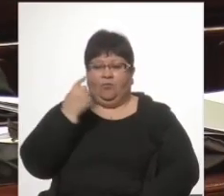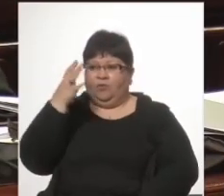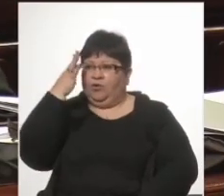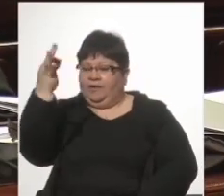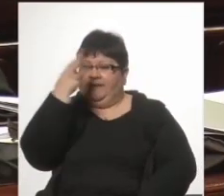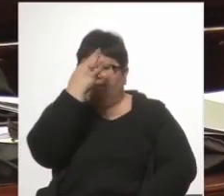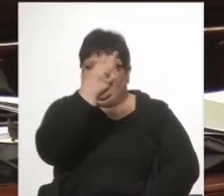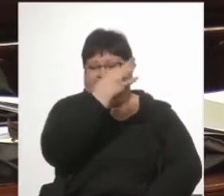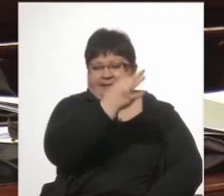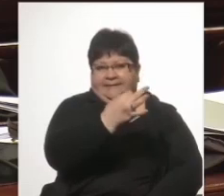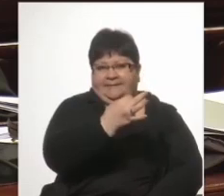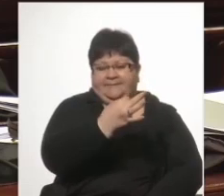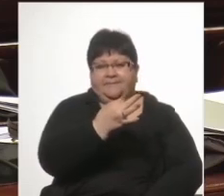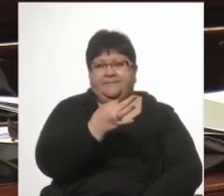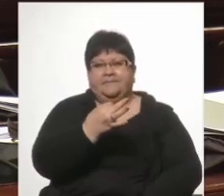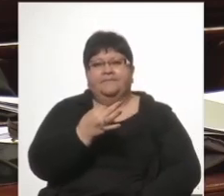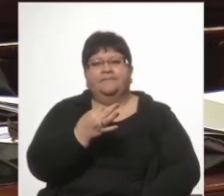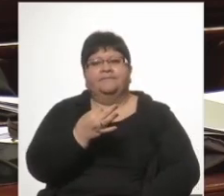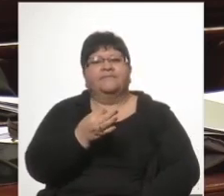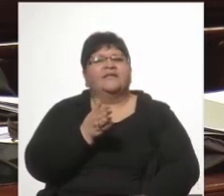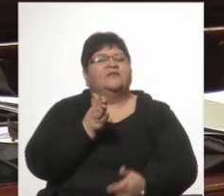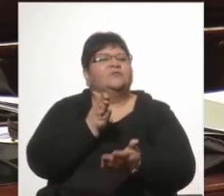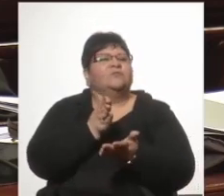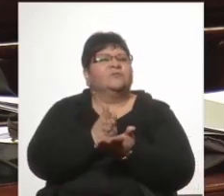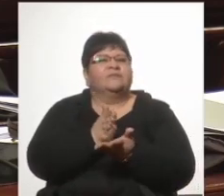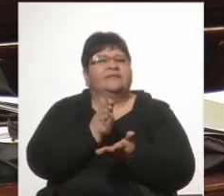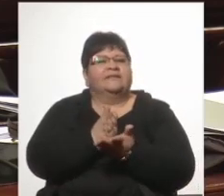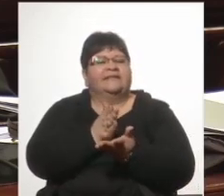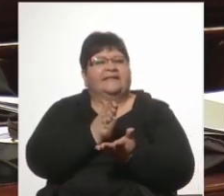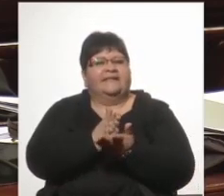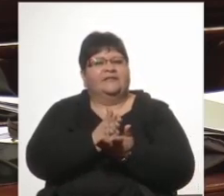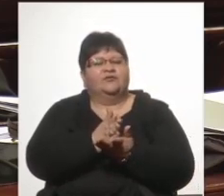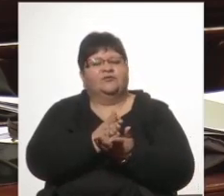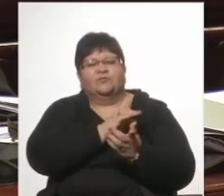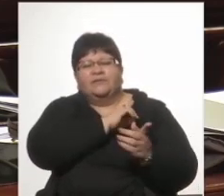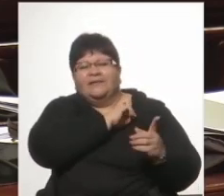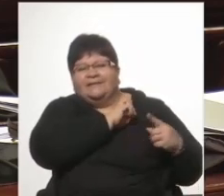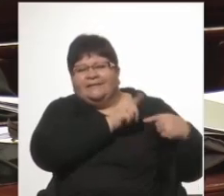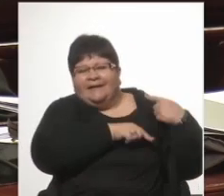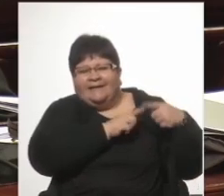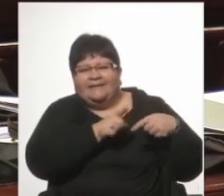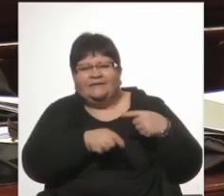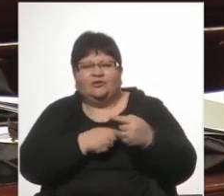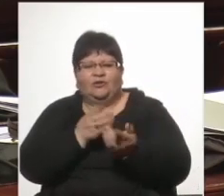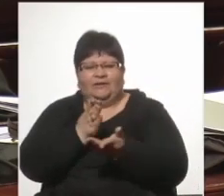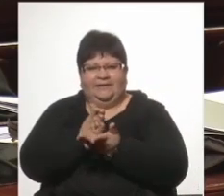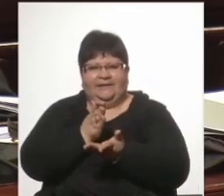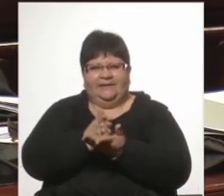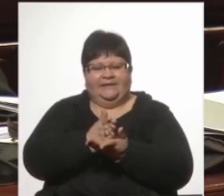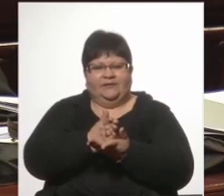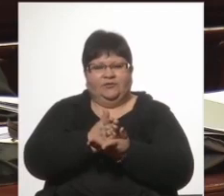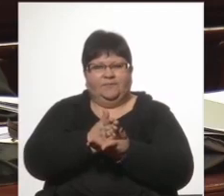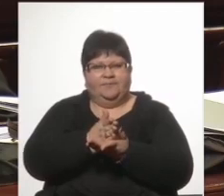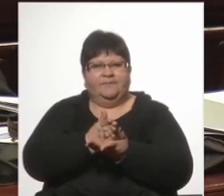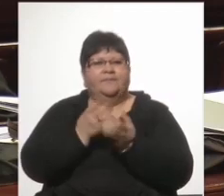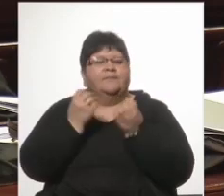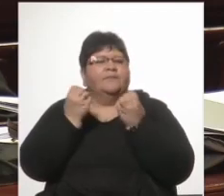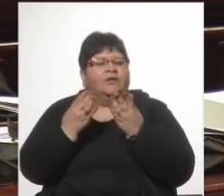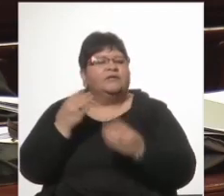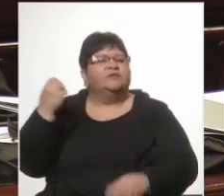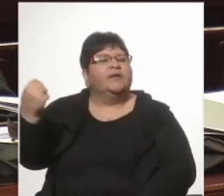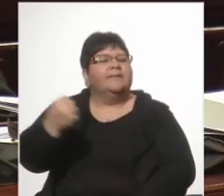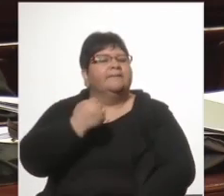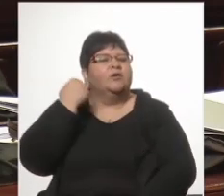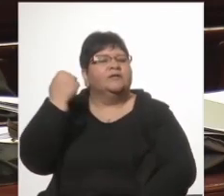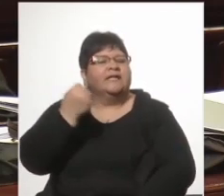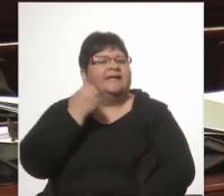tiene una larga tradición en el derecho latino. El Senado debe determinar si existe lugar a la formación de causa. Para ello,